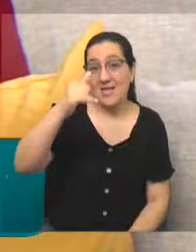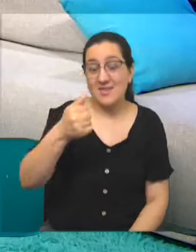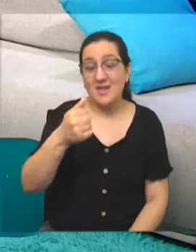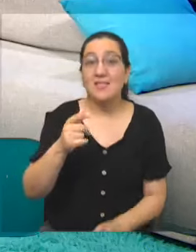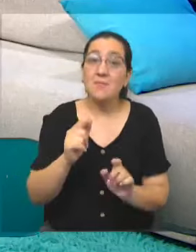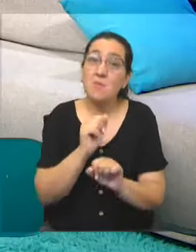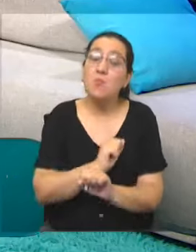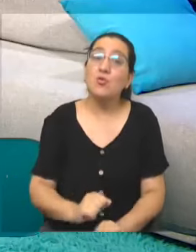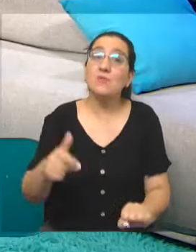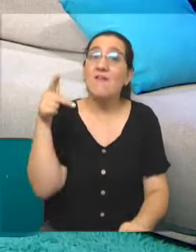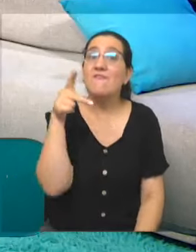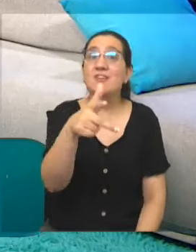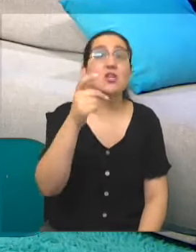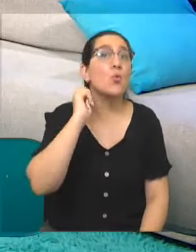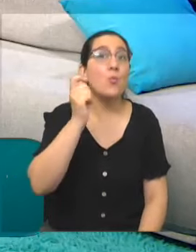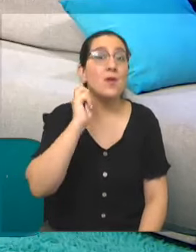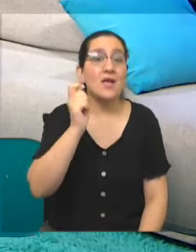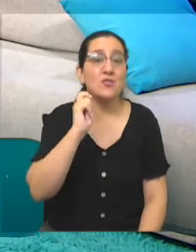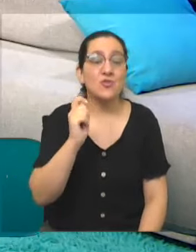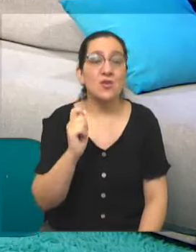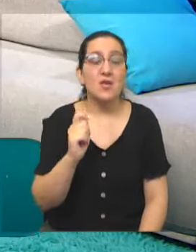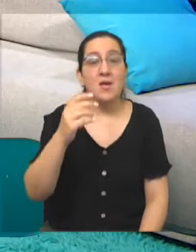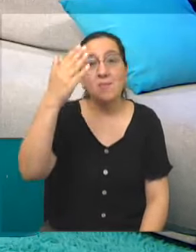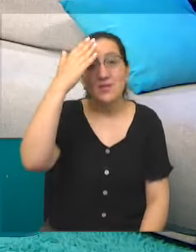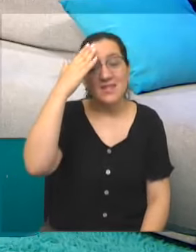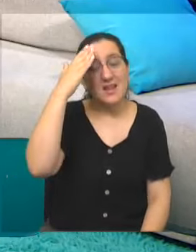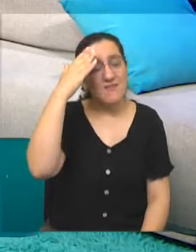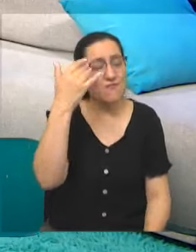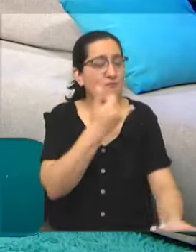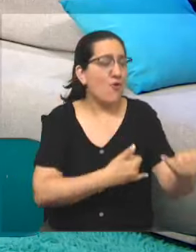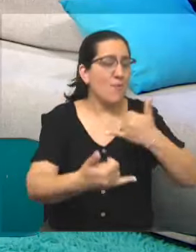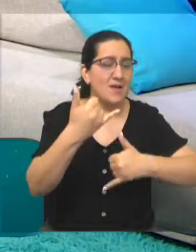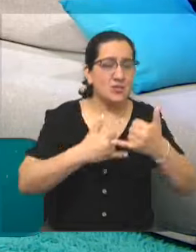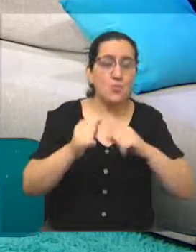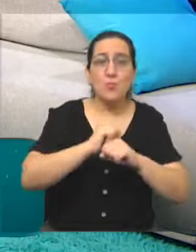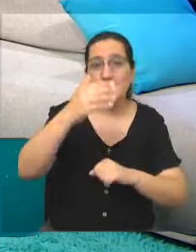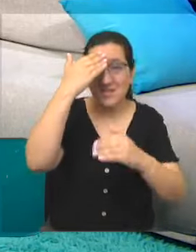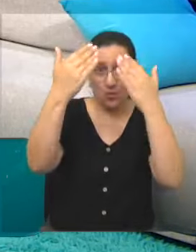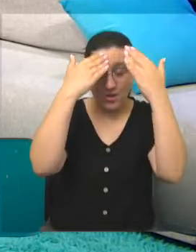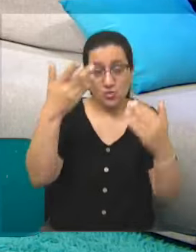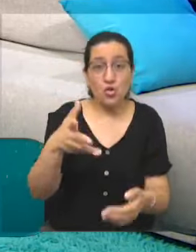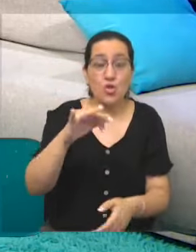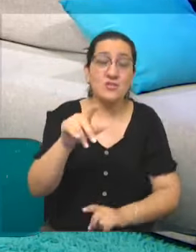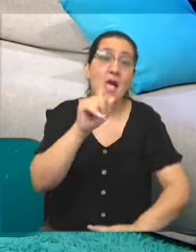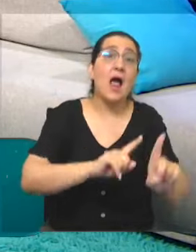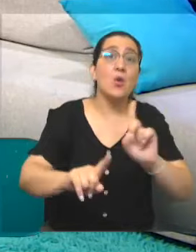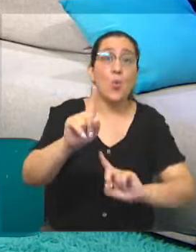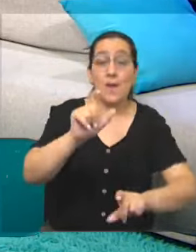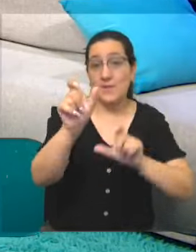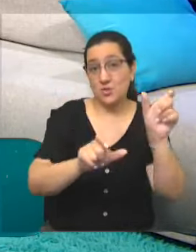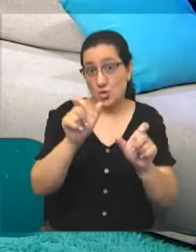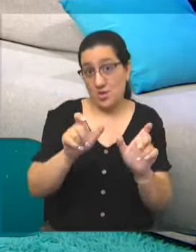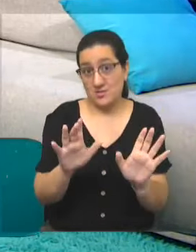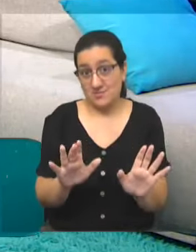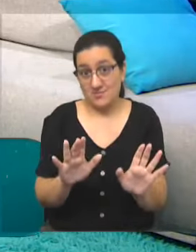podrían poner su fecha de cumpleaños para nosotros también tener un montón de data y podemos saludar todos los días a alguno de la audiencia. Mirá que... A